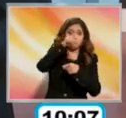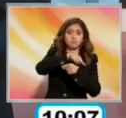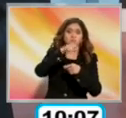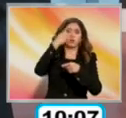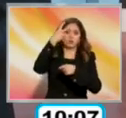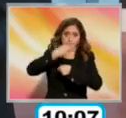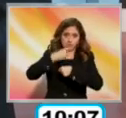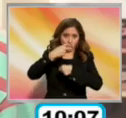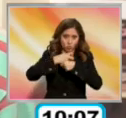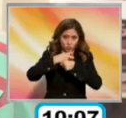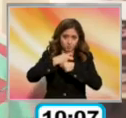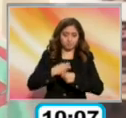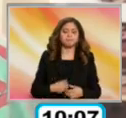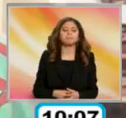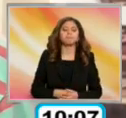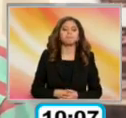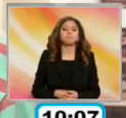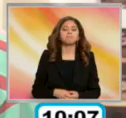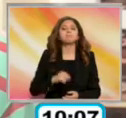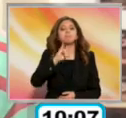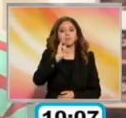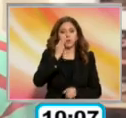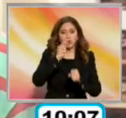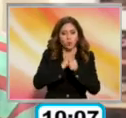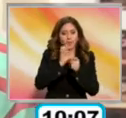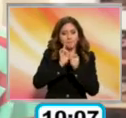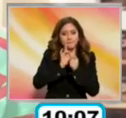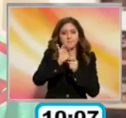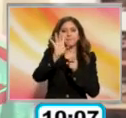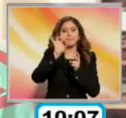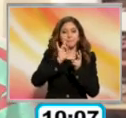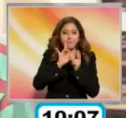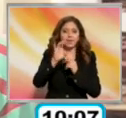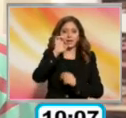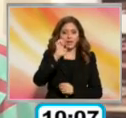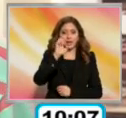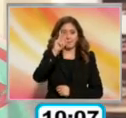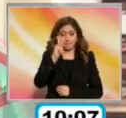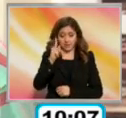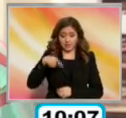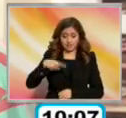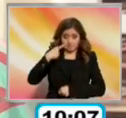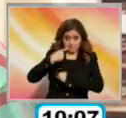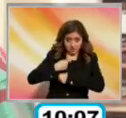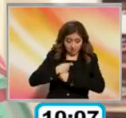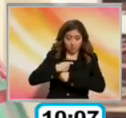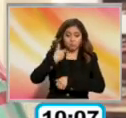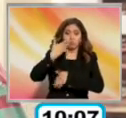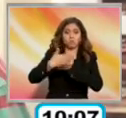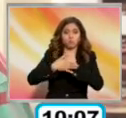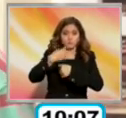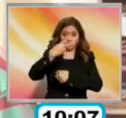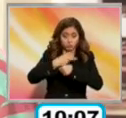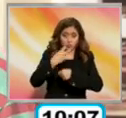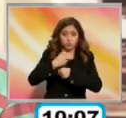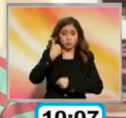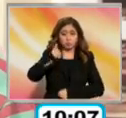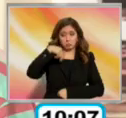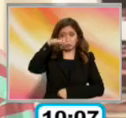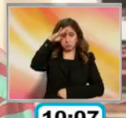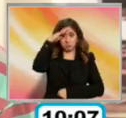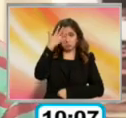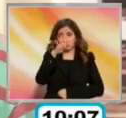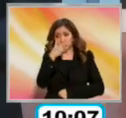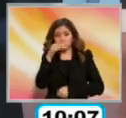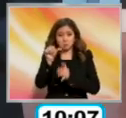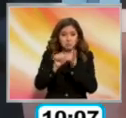es, lanzamos como un sistema de EPs, este es el primero, viene el segundo, y yo creo que por ahí en agosto de este año, conglomerar ya el álbum